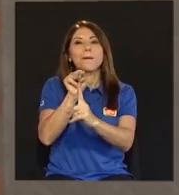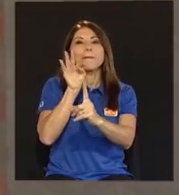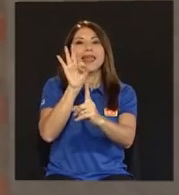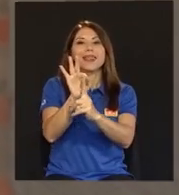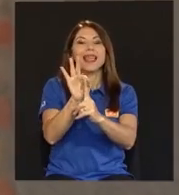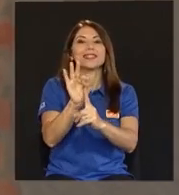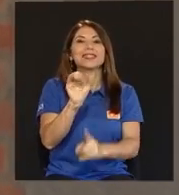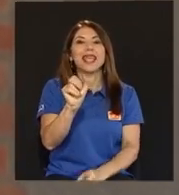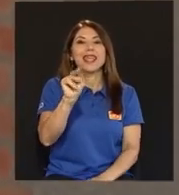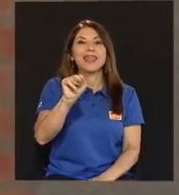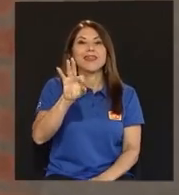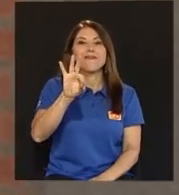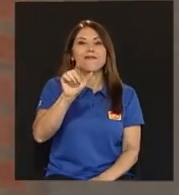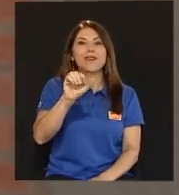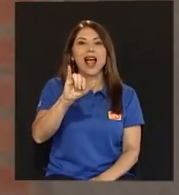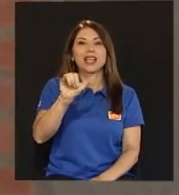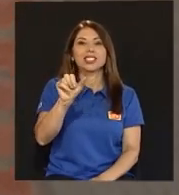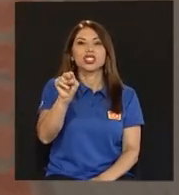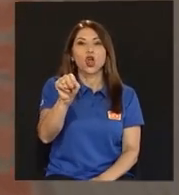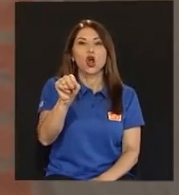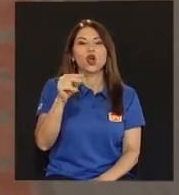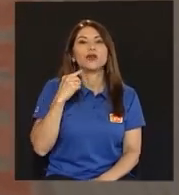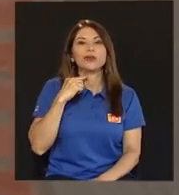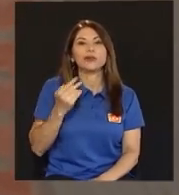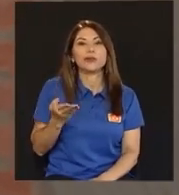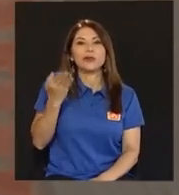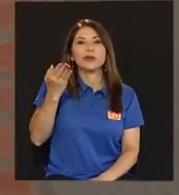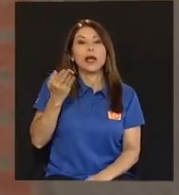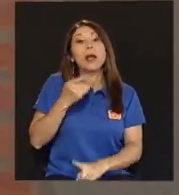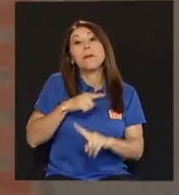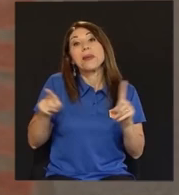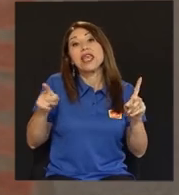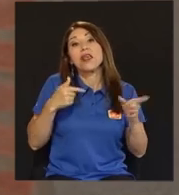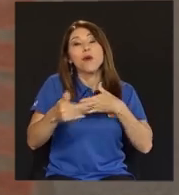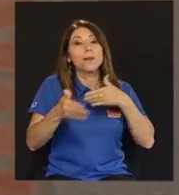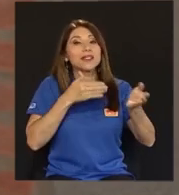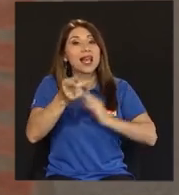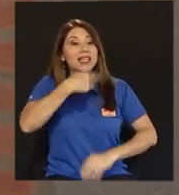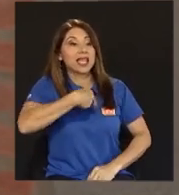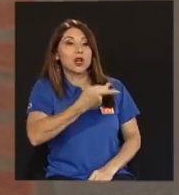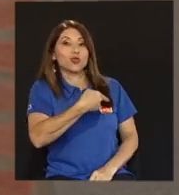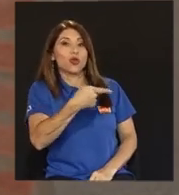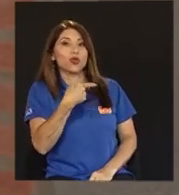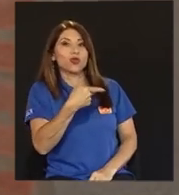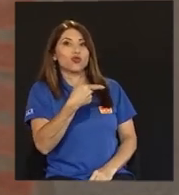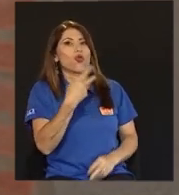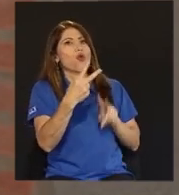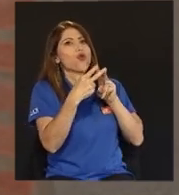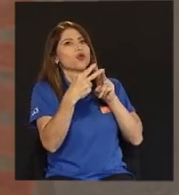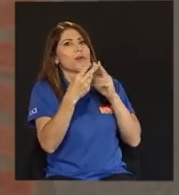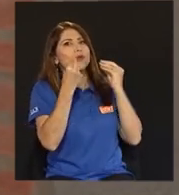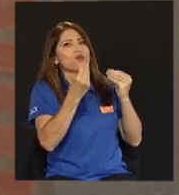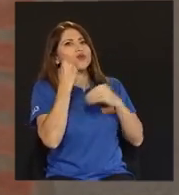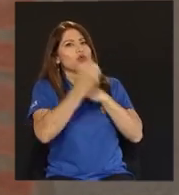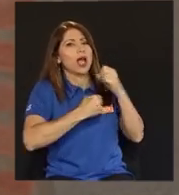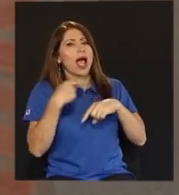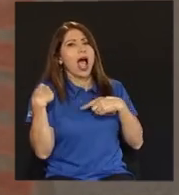Pero curiosamente, pese a que tenemos muchos años de conocernos, nunca lo había invitado al programa a hablar de metas de